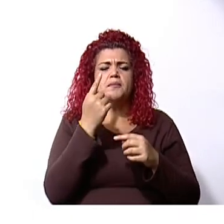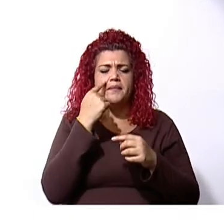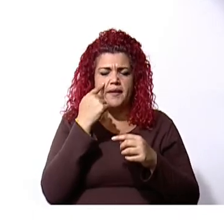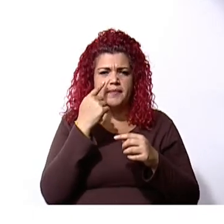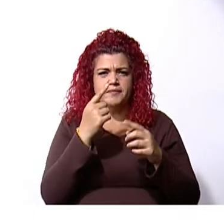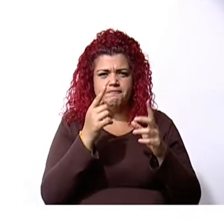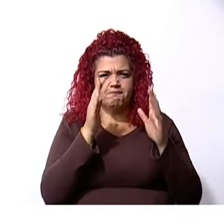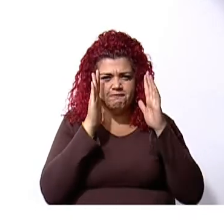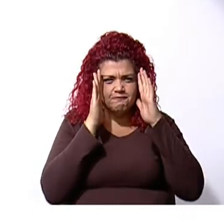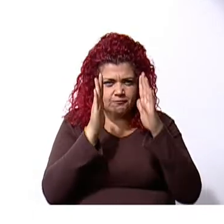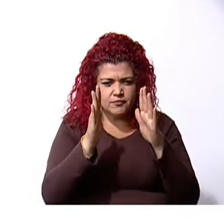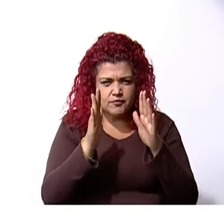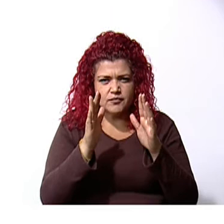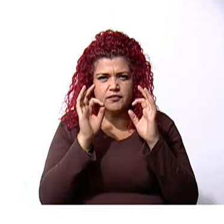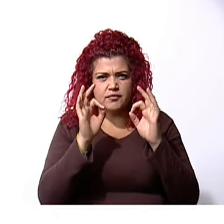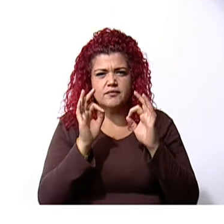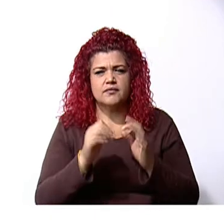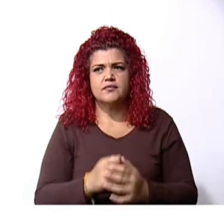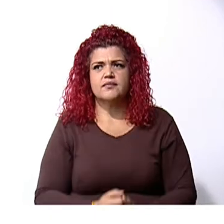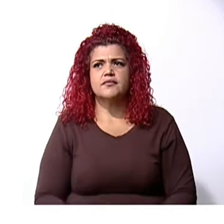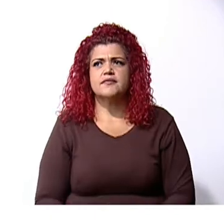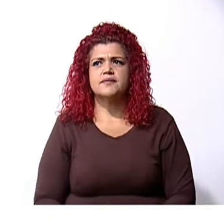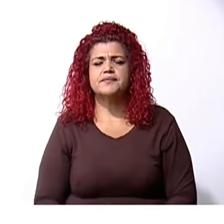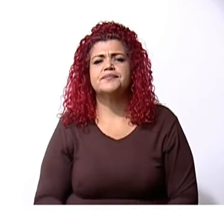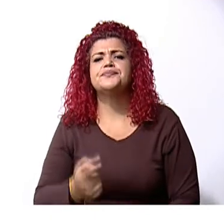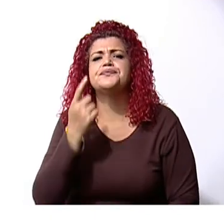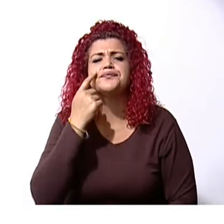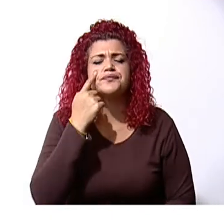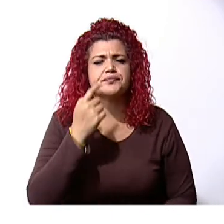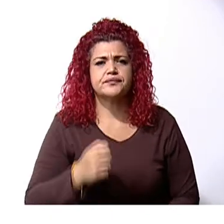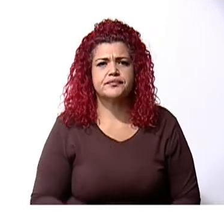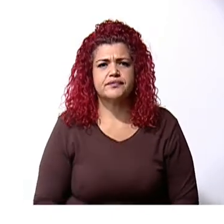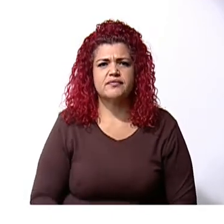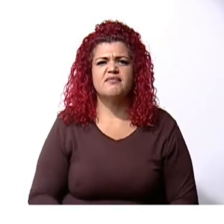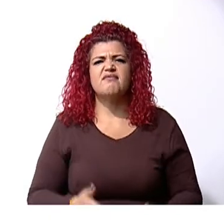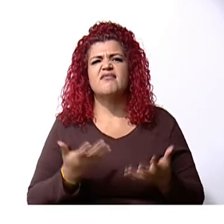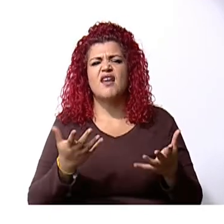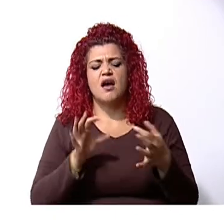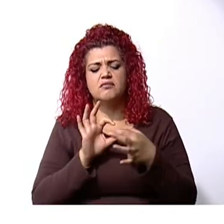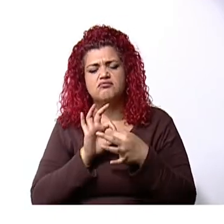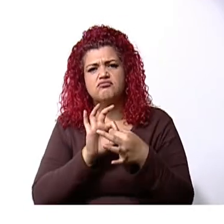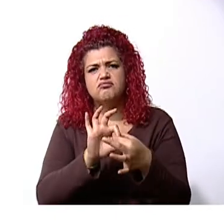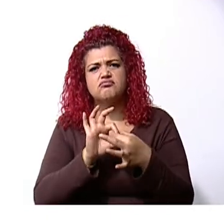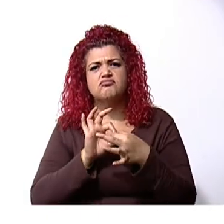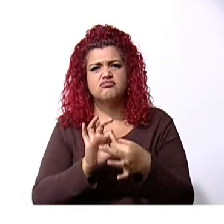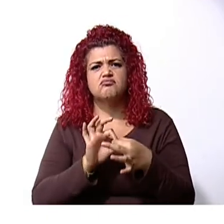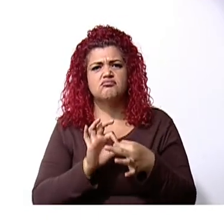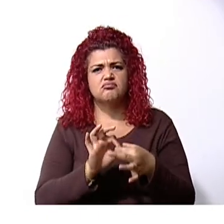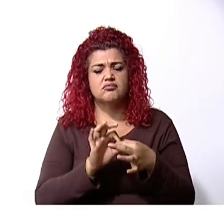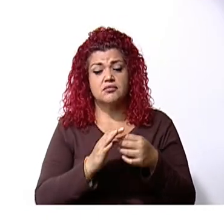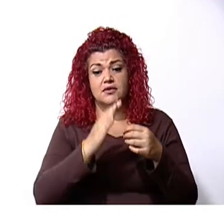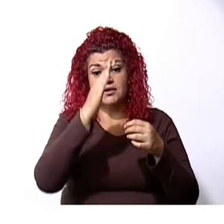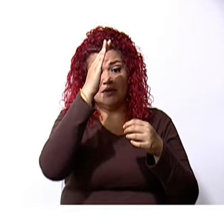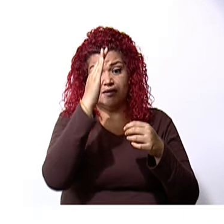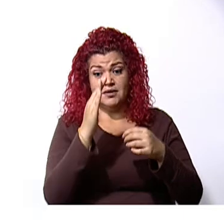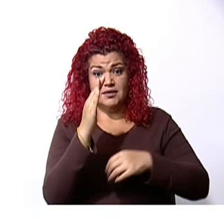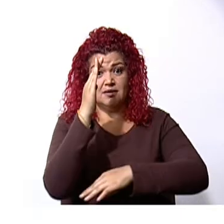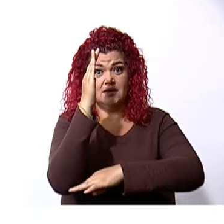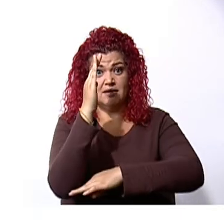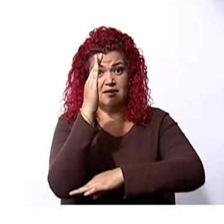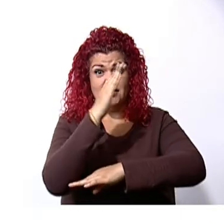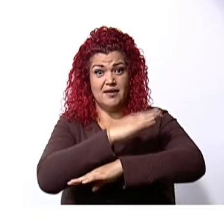necesito que estén observando bien esa tabla. Veamos, ¿qué relación hay entre el lado del triángulo